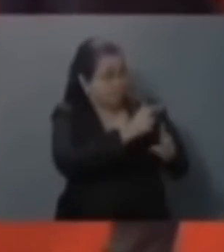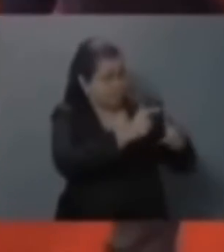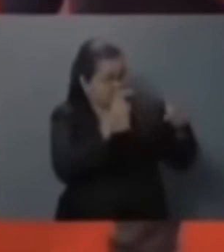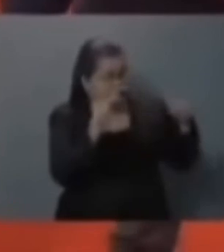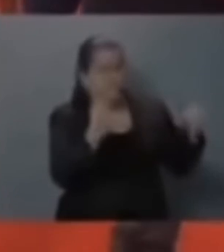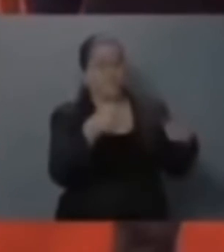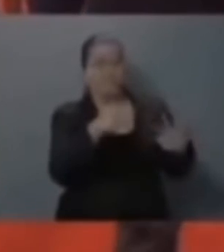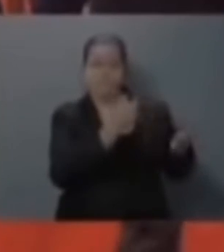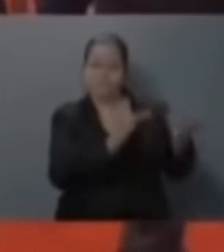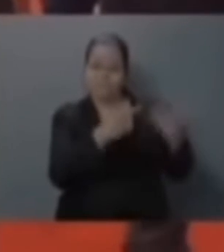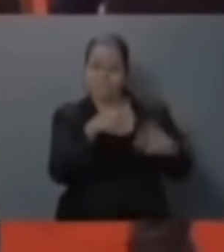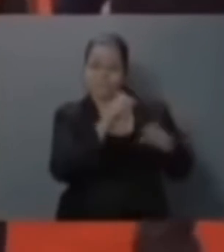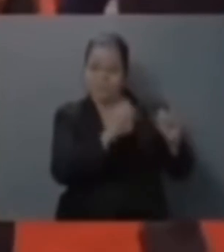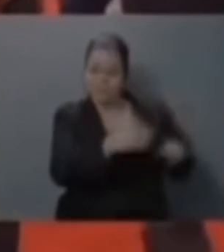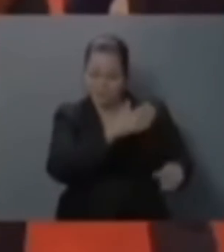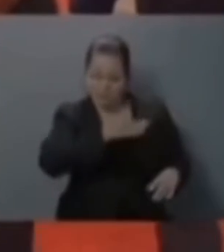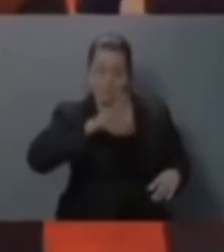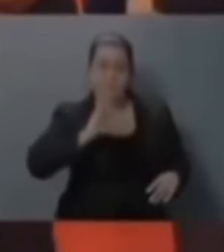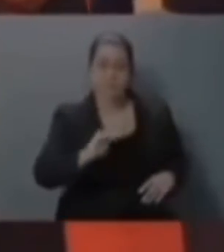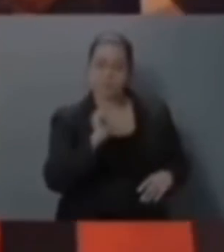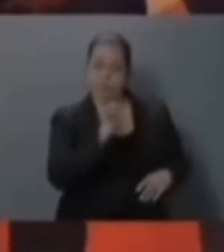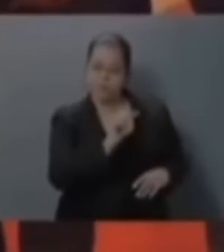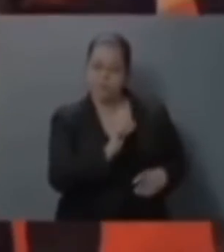una responsabilidad muy grande y esperamos que hay que cumplirle al país, que esa es la misión y ese es el mandato.